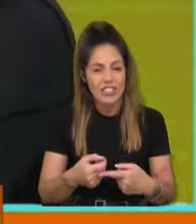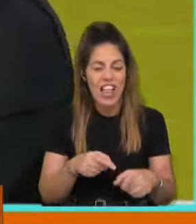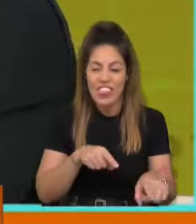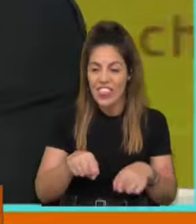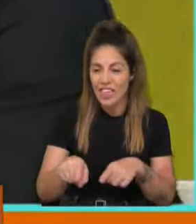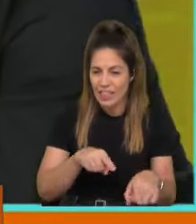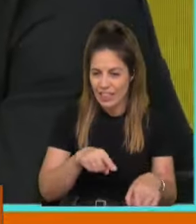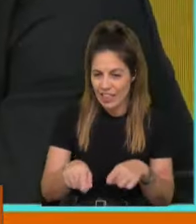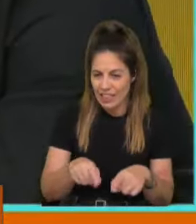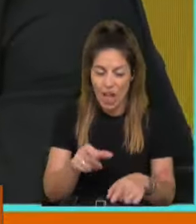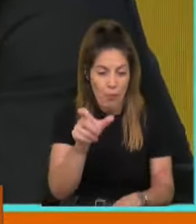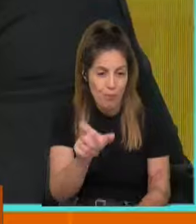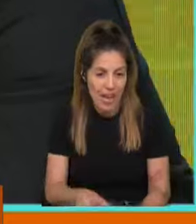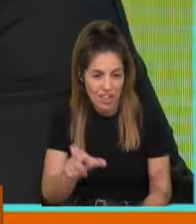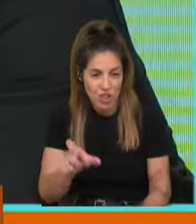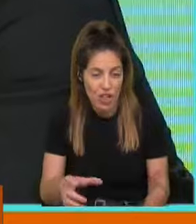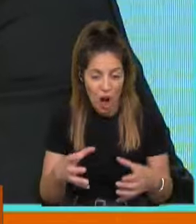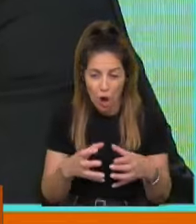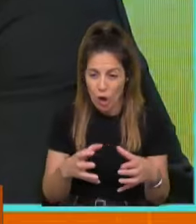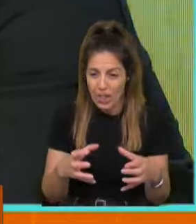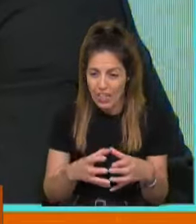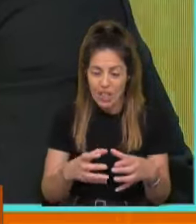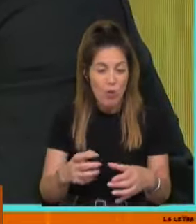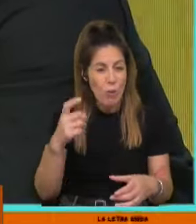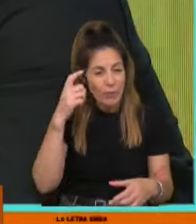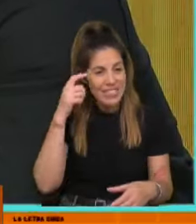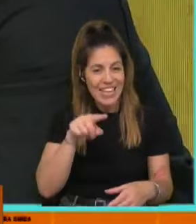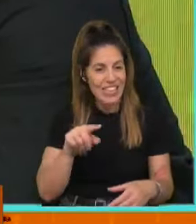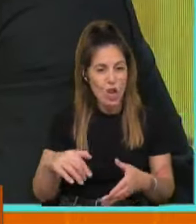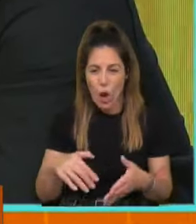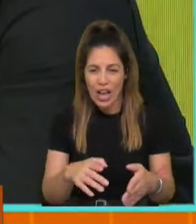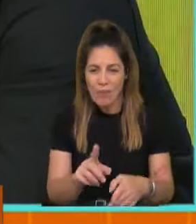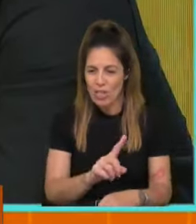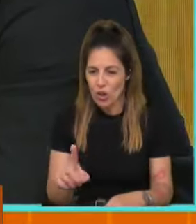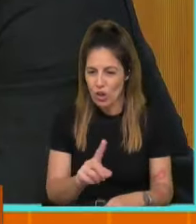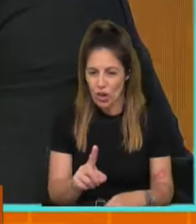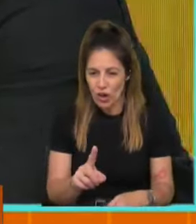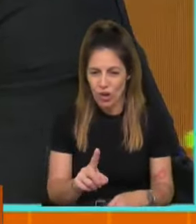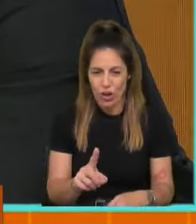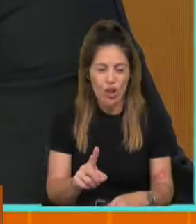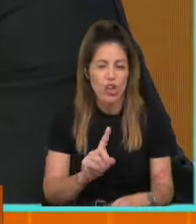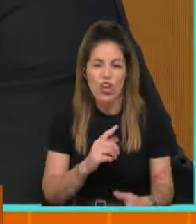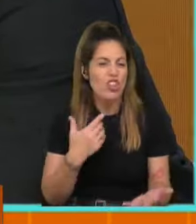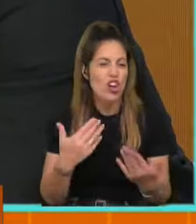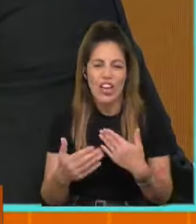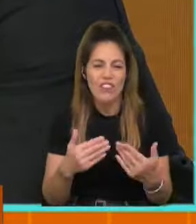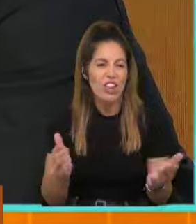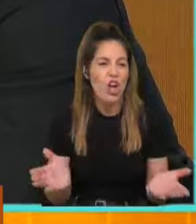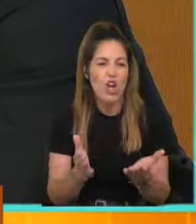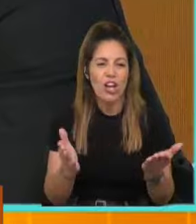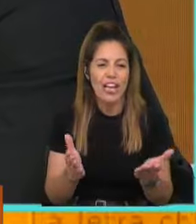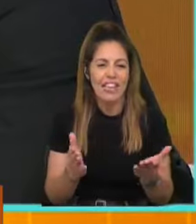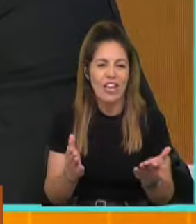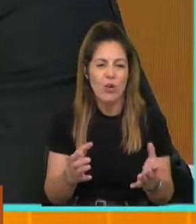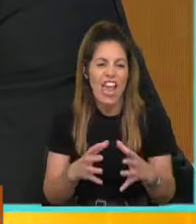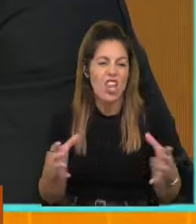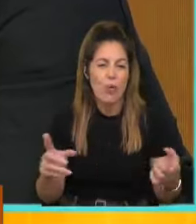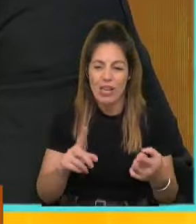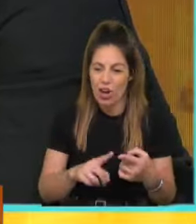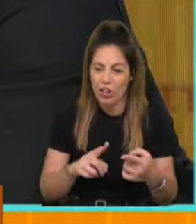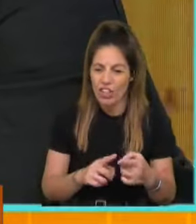dirigentes personas colectivos que piensan que este no es el camino no estoy hablando de lo que genera un enorme consenso que es